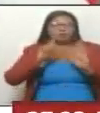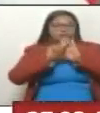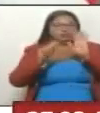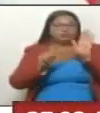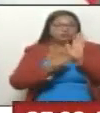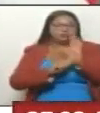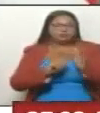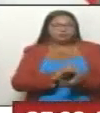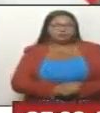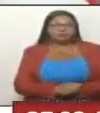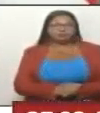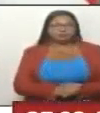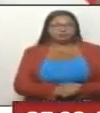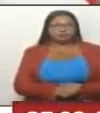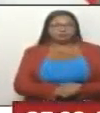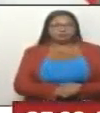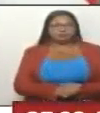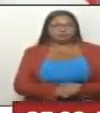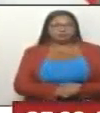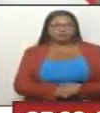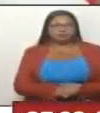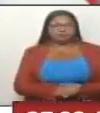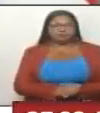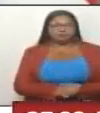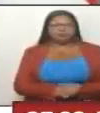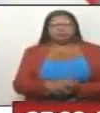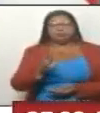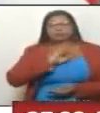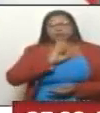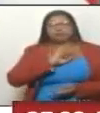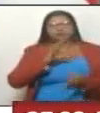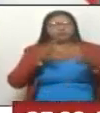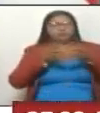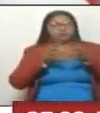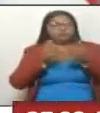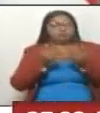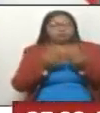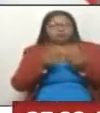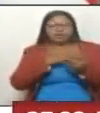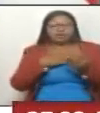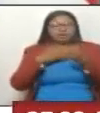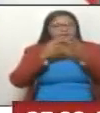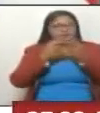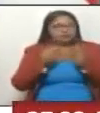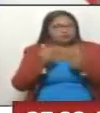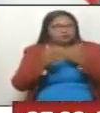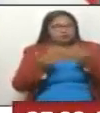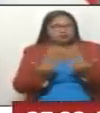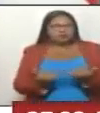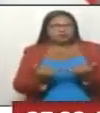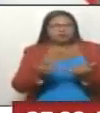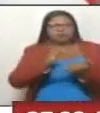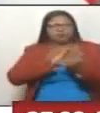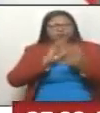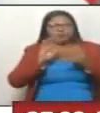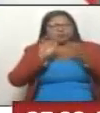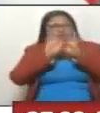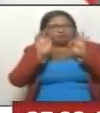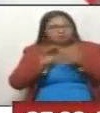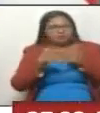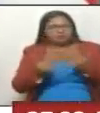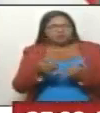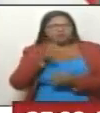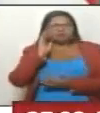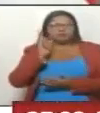de aquellos sectores que pretendían prácticamente disolver los poderes y la propia